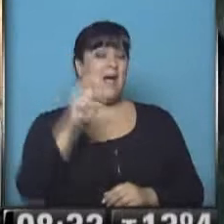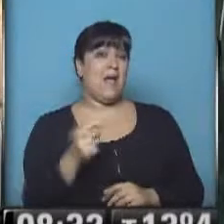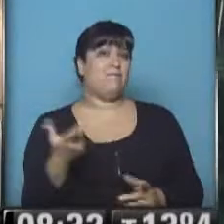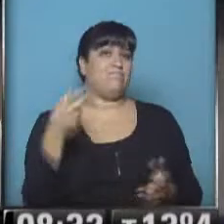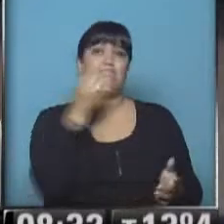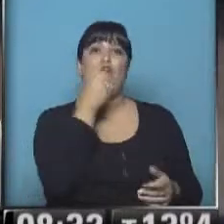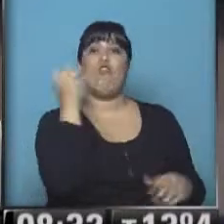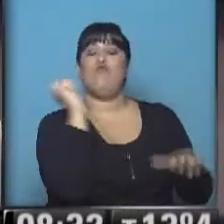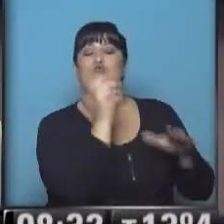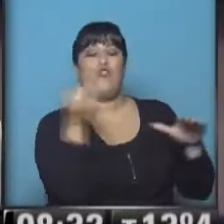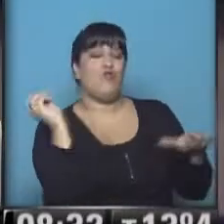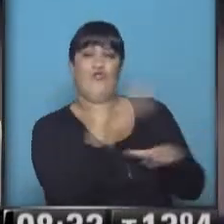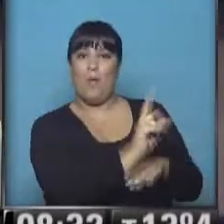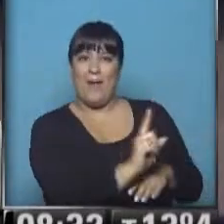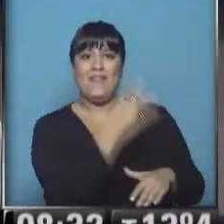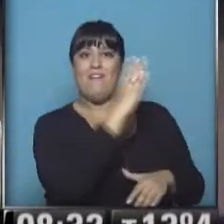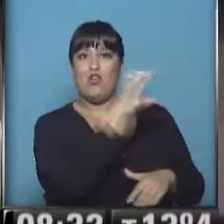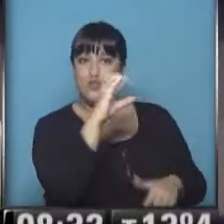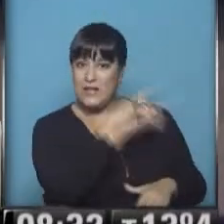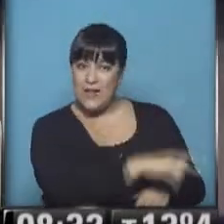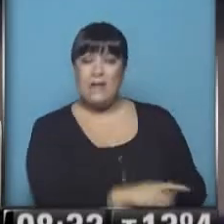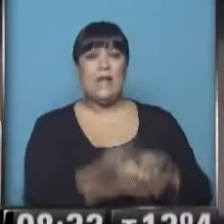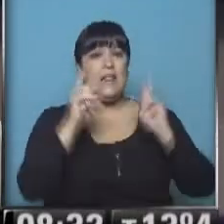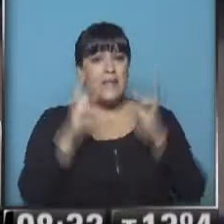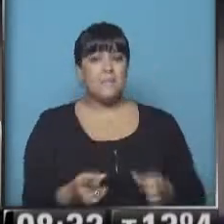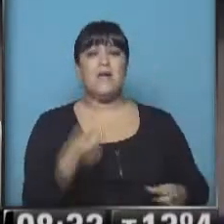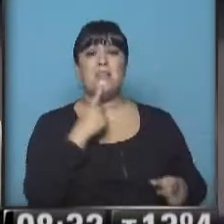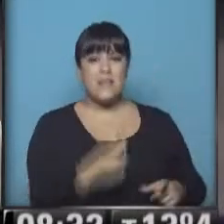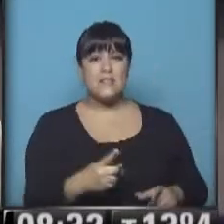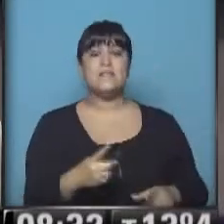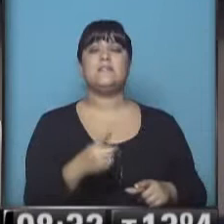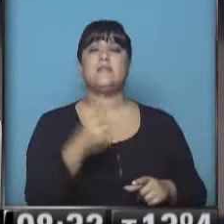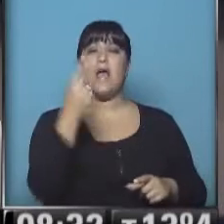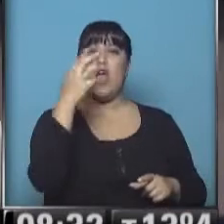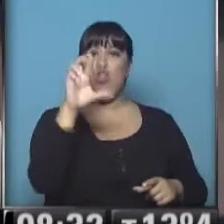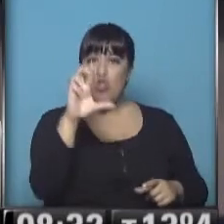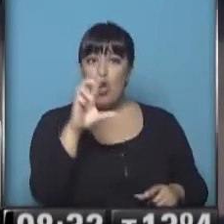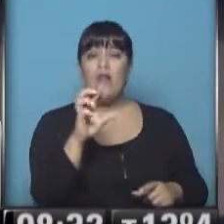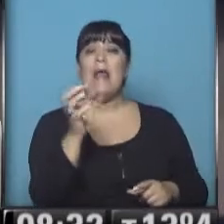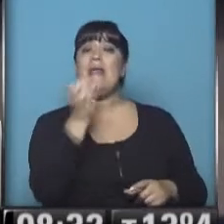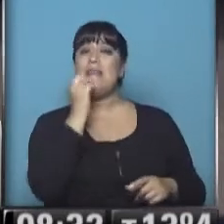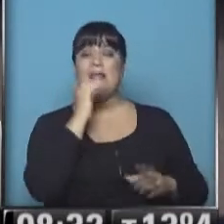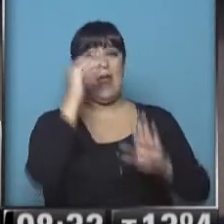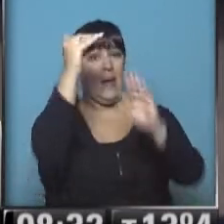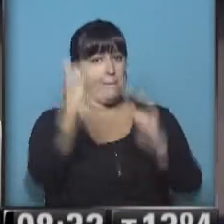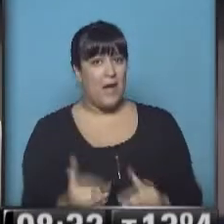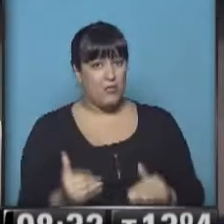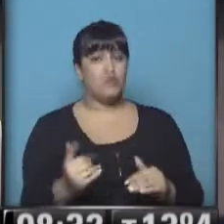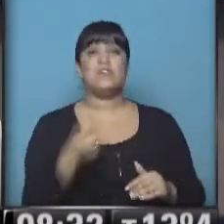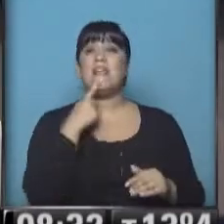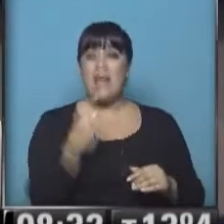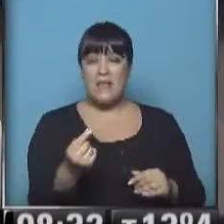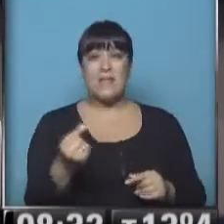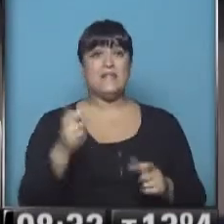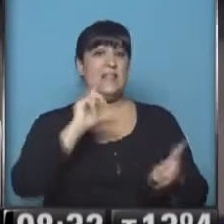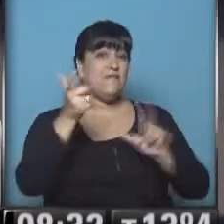de divisas y cuando se exporta el fenómeno es que declaras menos dólares de lo que estás cobrando y si te dejaste en el exterior la